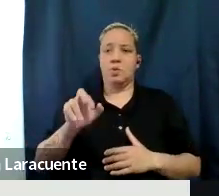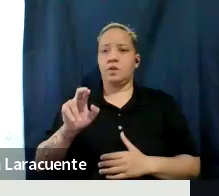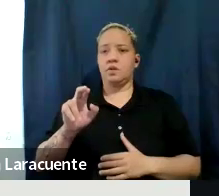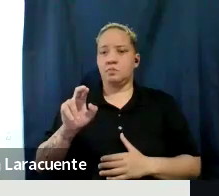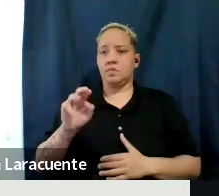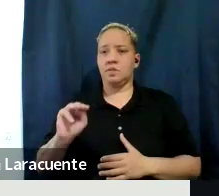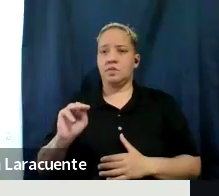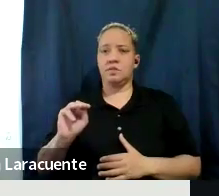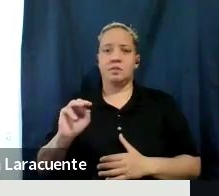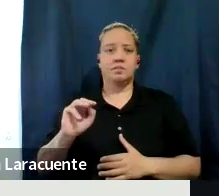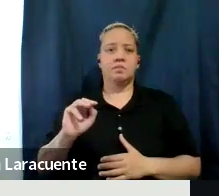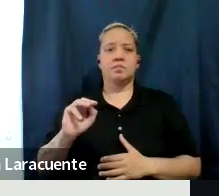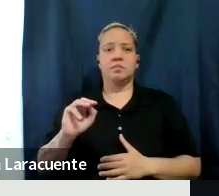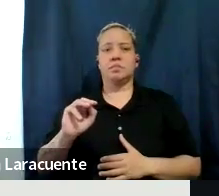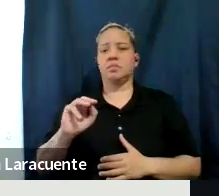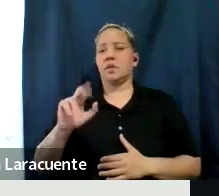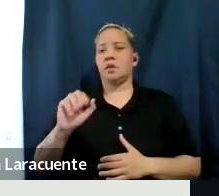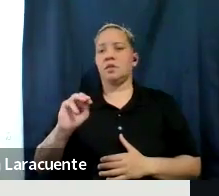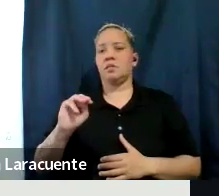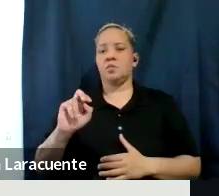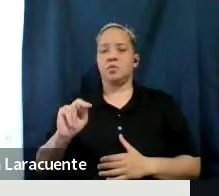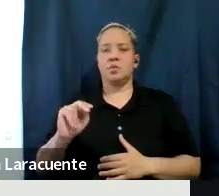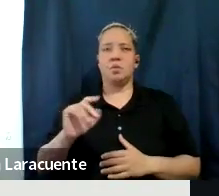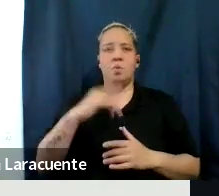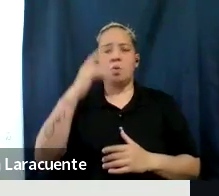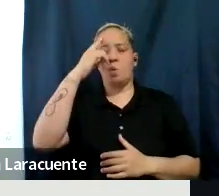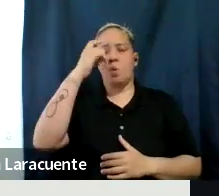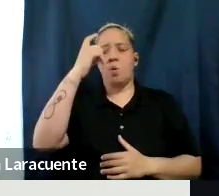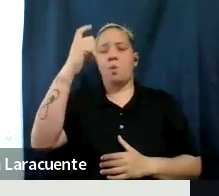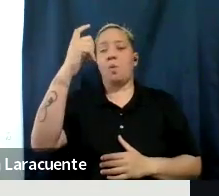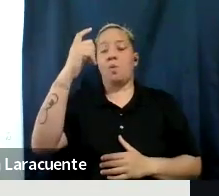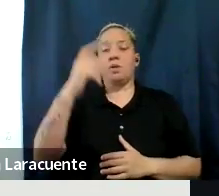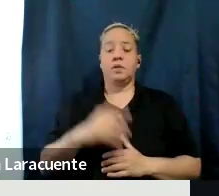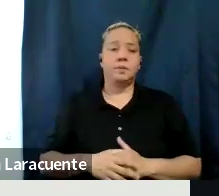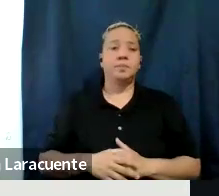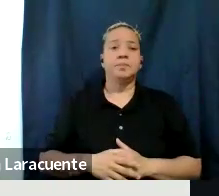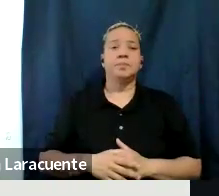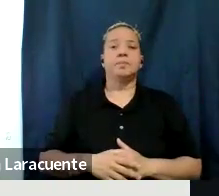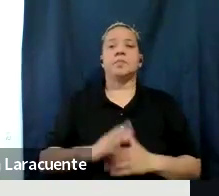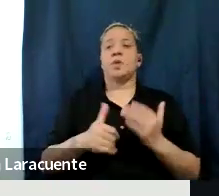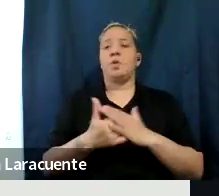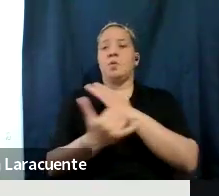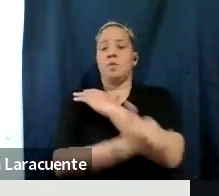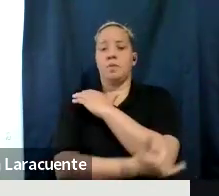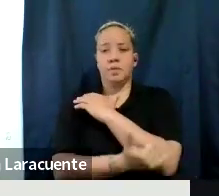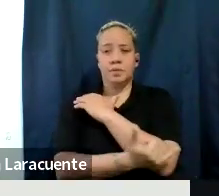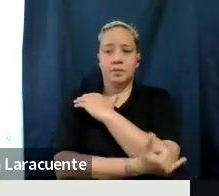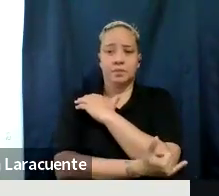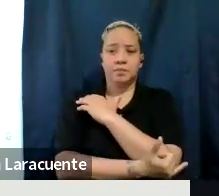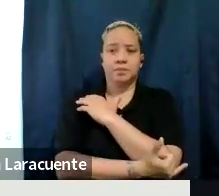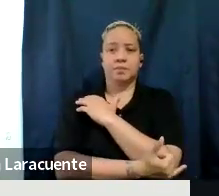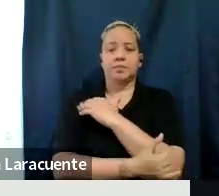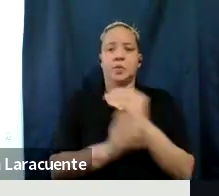una fantasía exótica. De entre todos los países hispanoamericanos, cuenta San